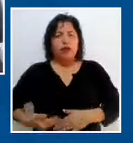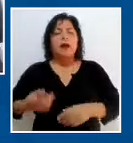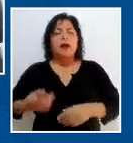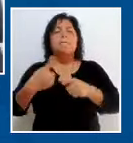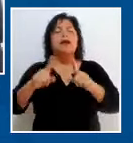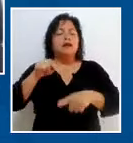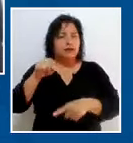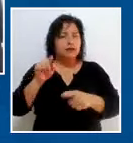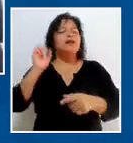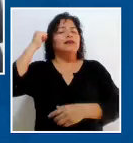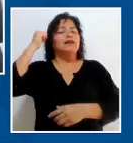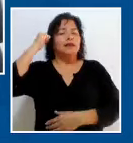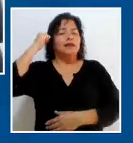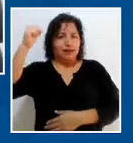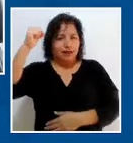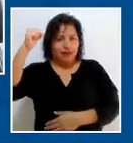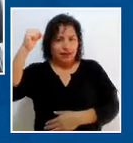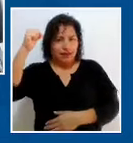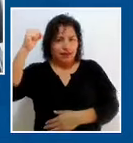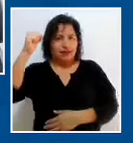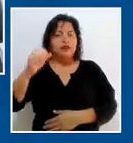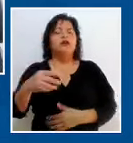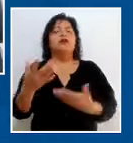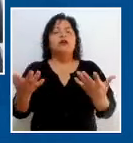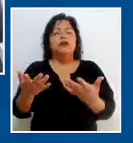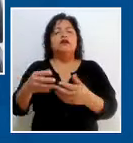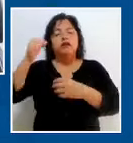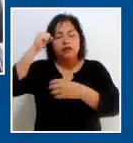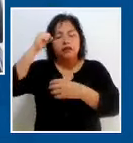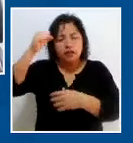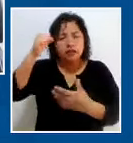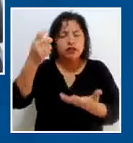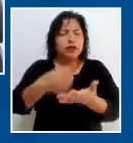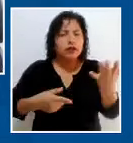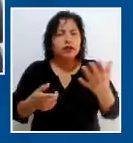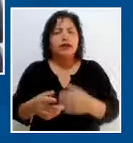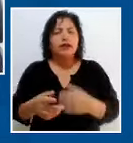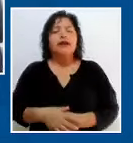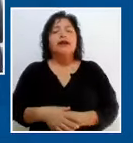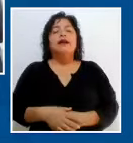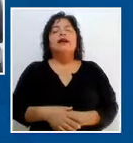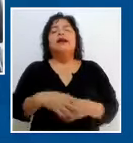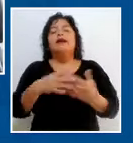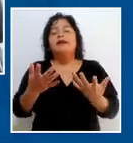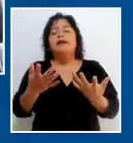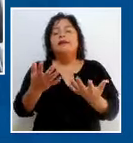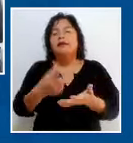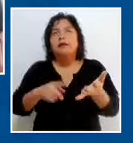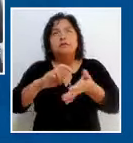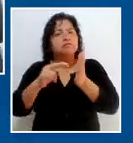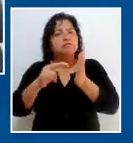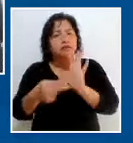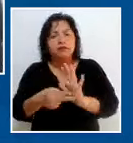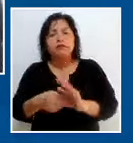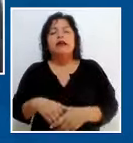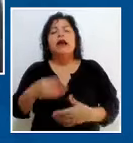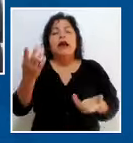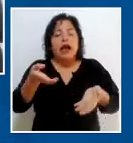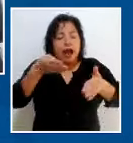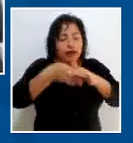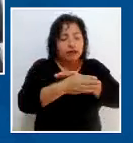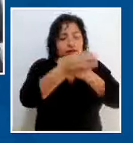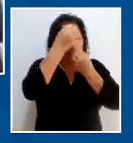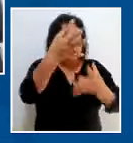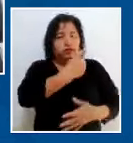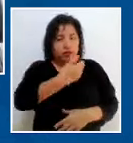además es un derecho instrumental, no es un derecho llave, como se llama. Es decir, a través del acceso a la